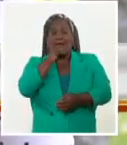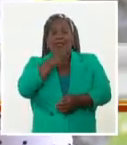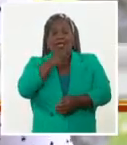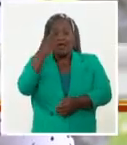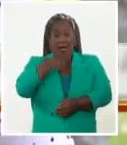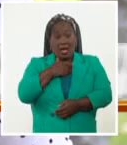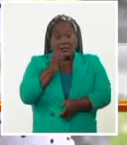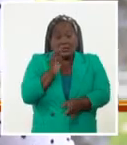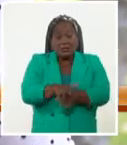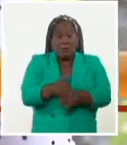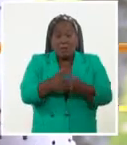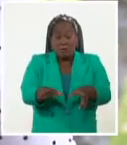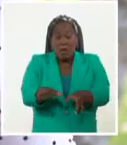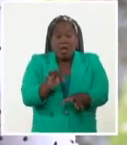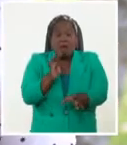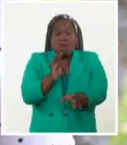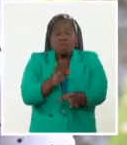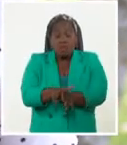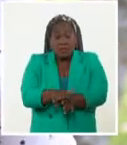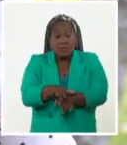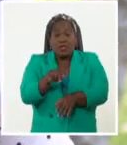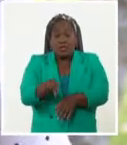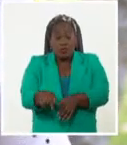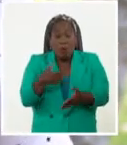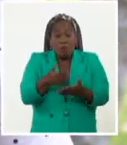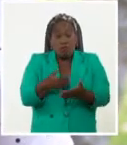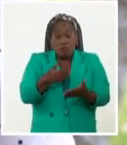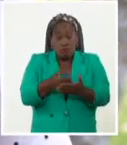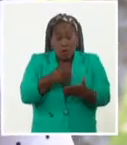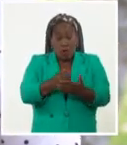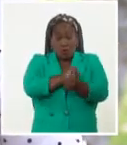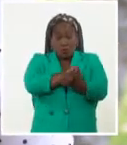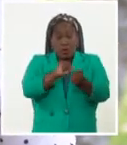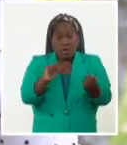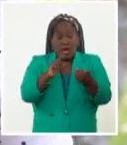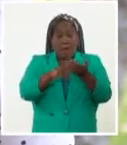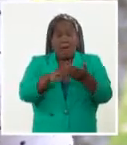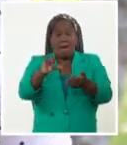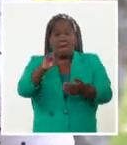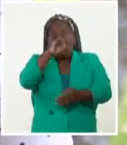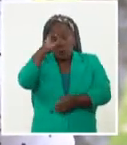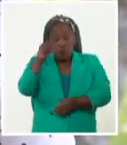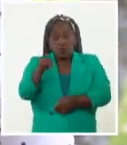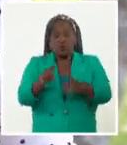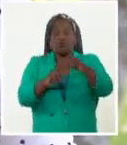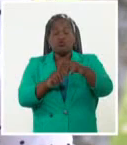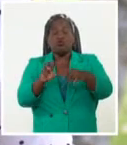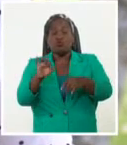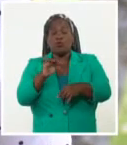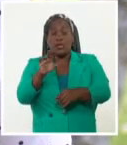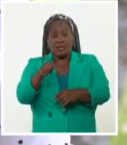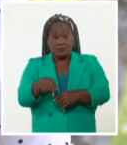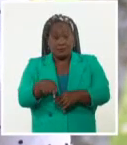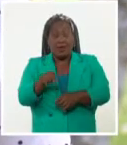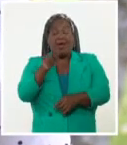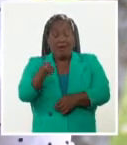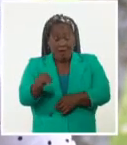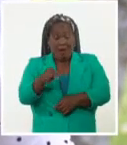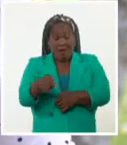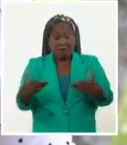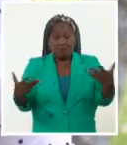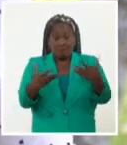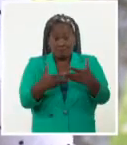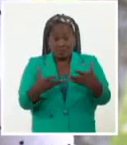ha comenzado el ensayo clínico Soberana Plus Turín, a partir de los excelentes vínculos de colaboración